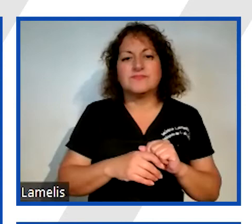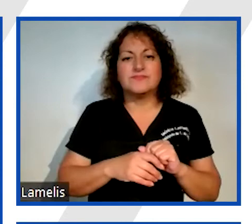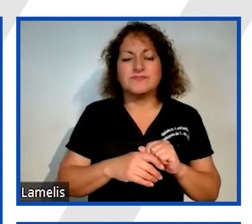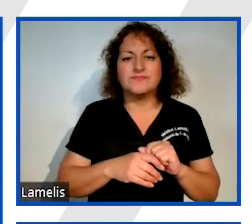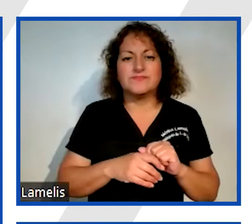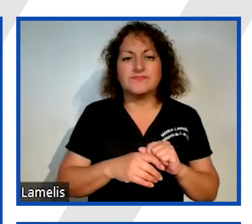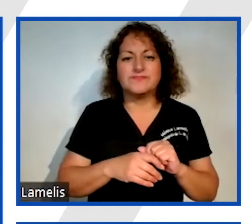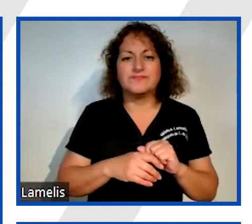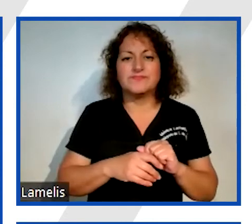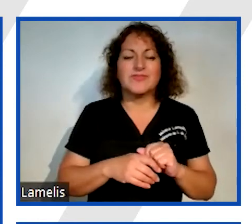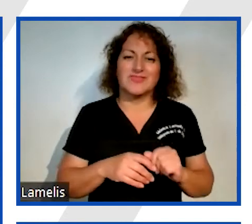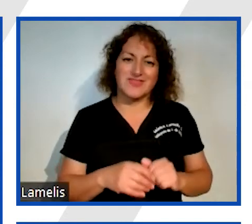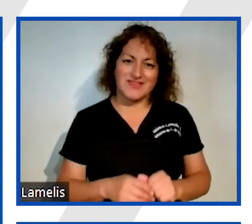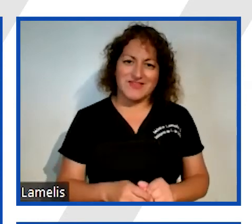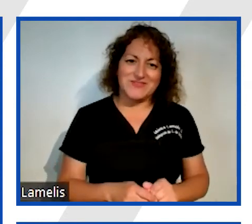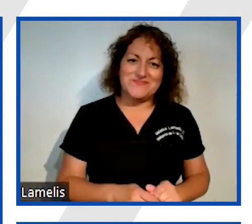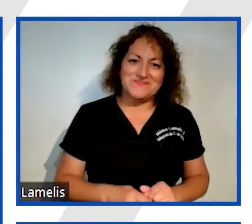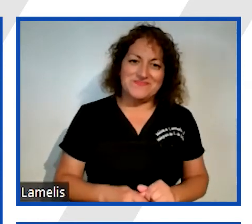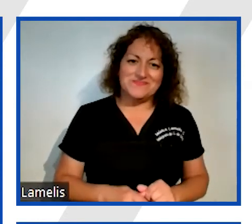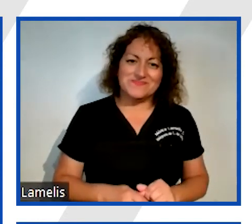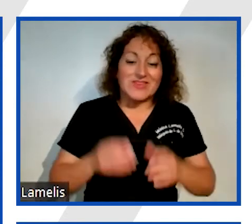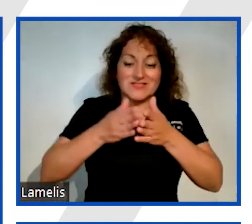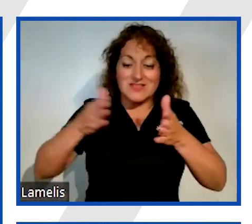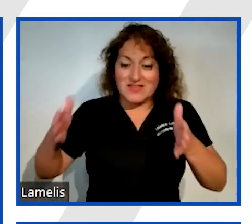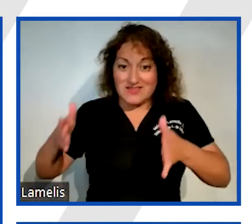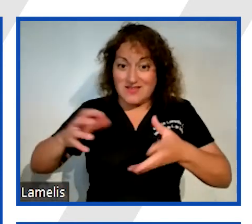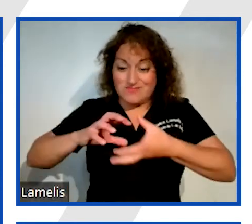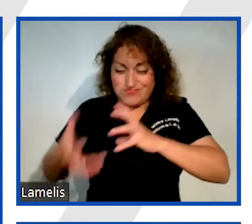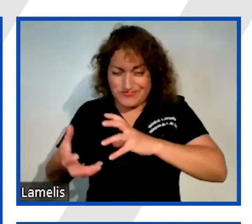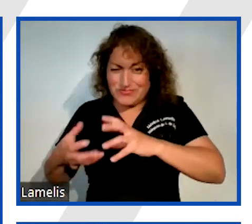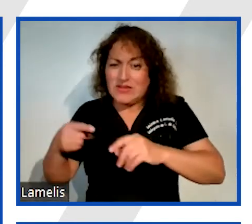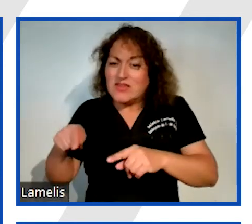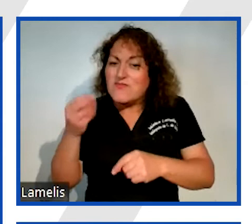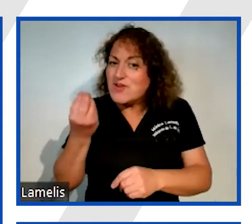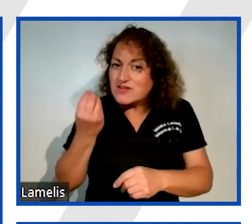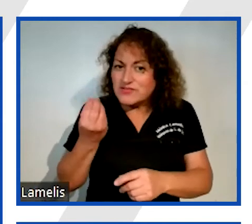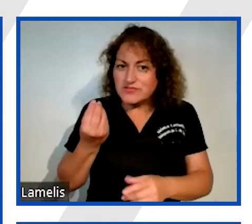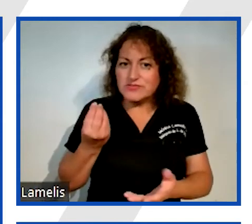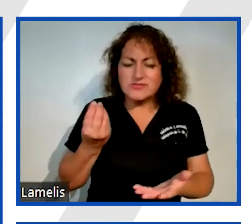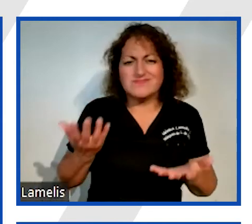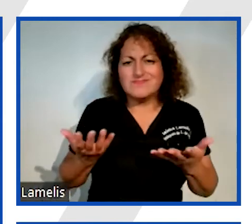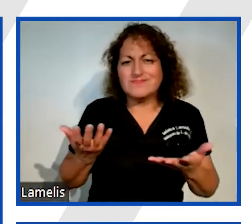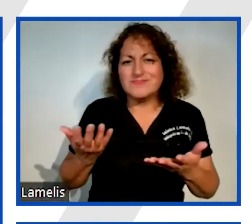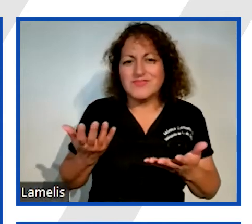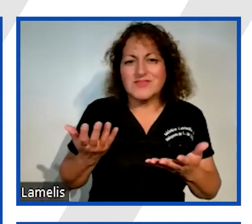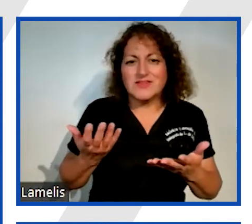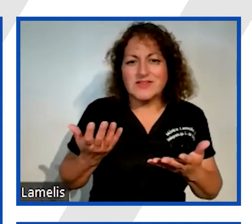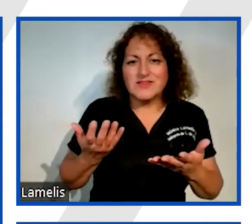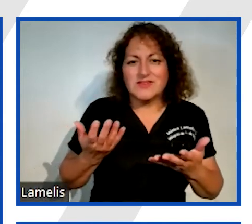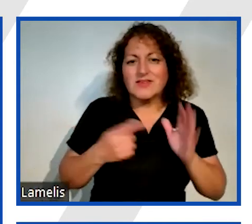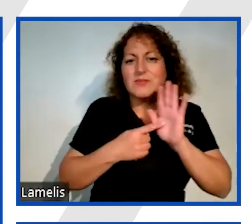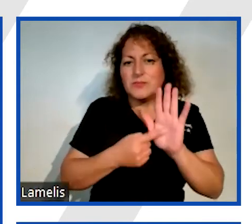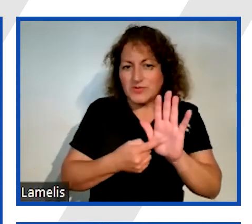bueno ahora una de las cosas buenas que pasaran la era cada clínica les voy a mostrar esto justo ahora que es la mucha